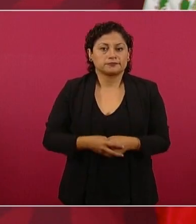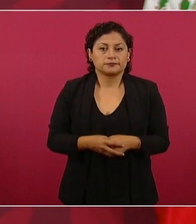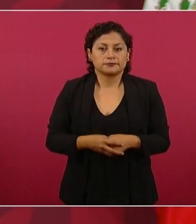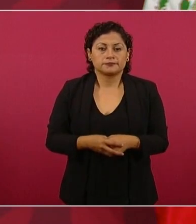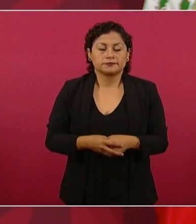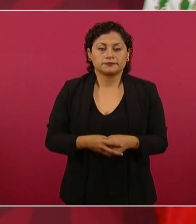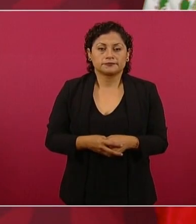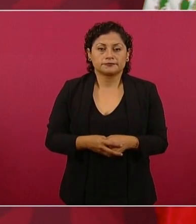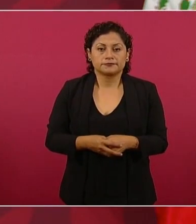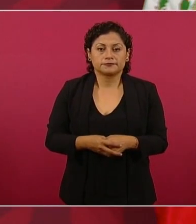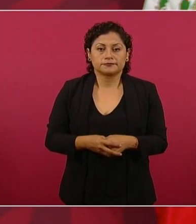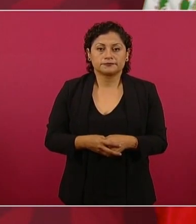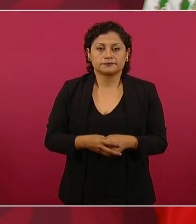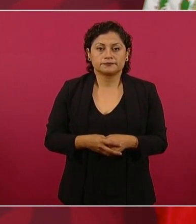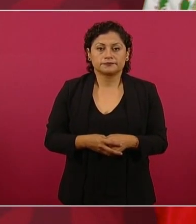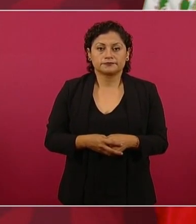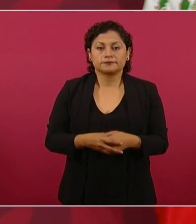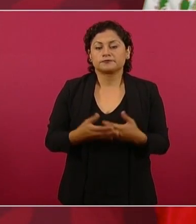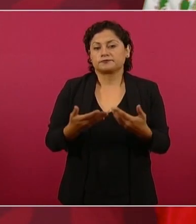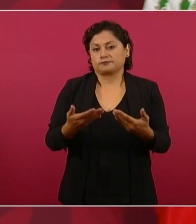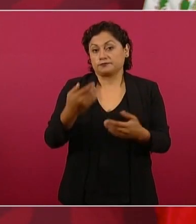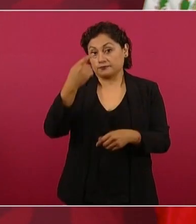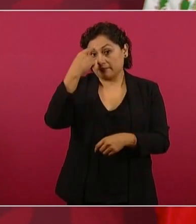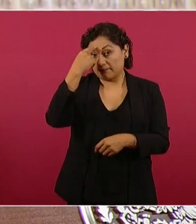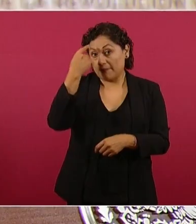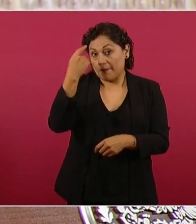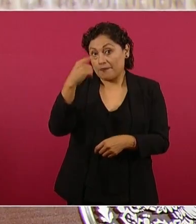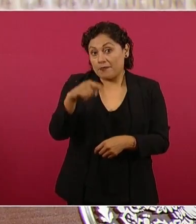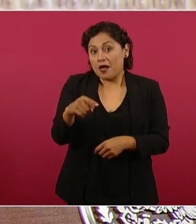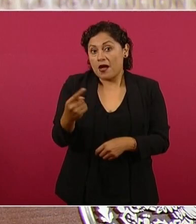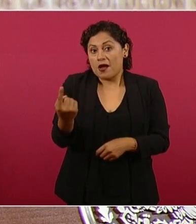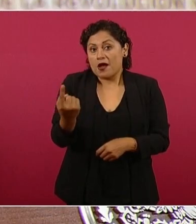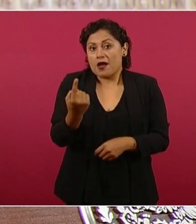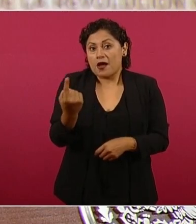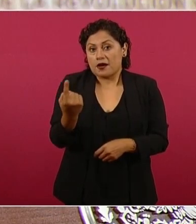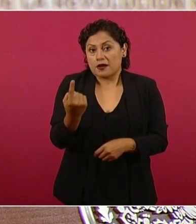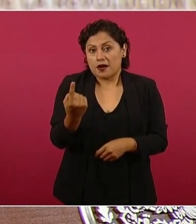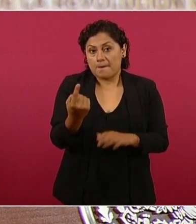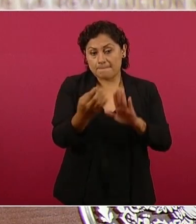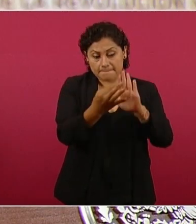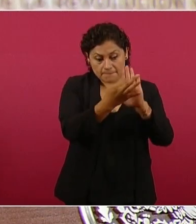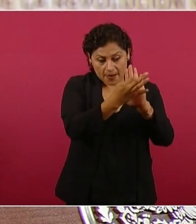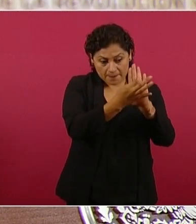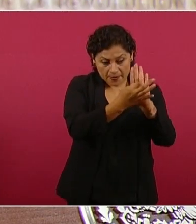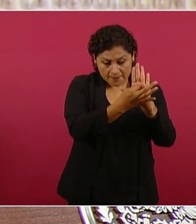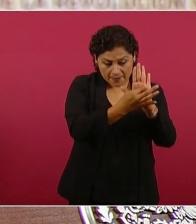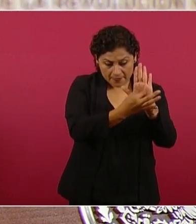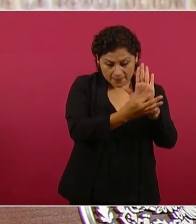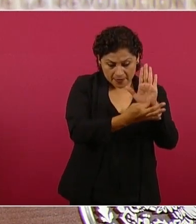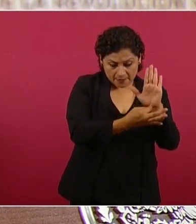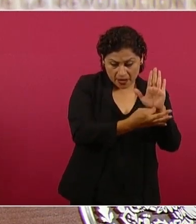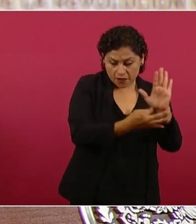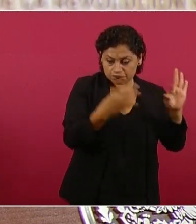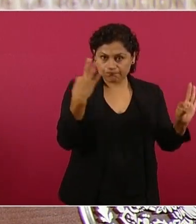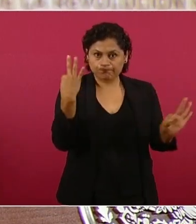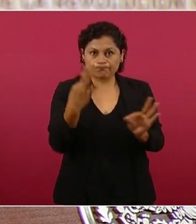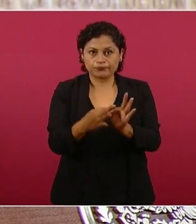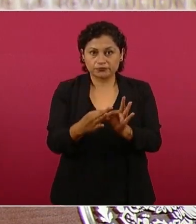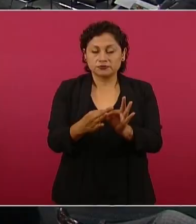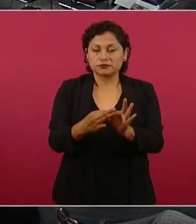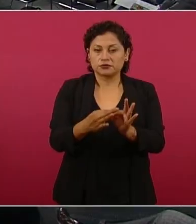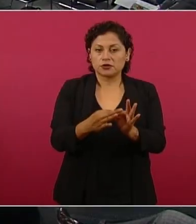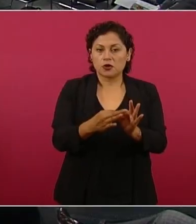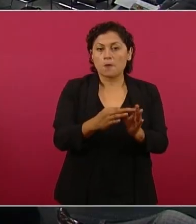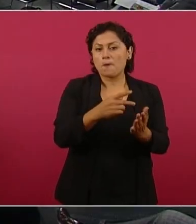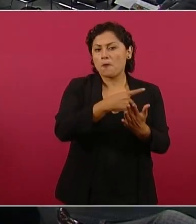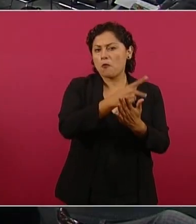para que se cumpla con todos los programas. Este programa de